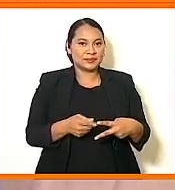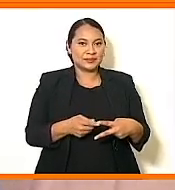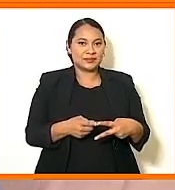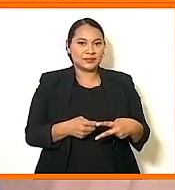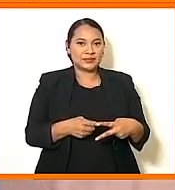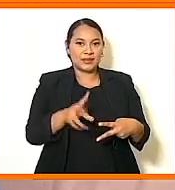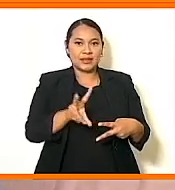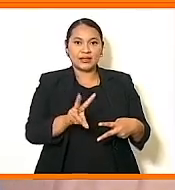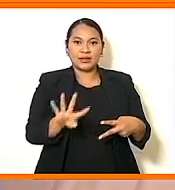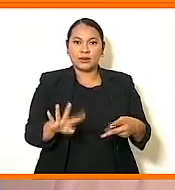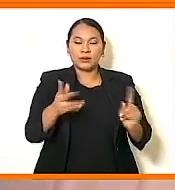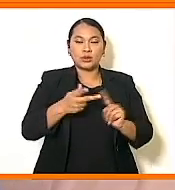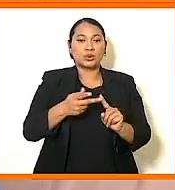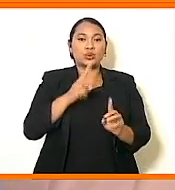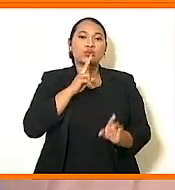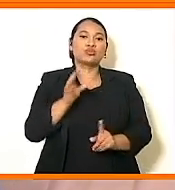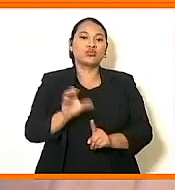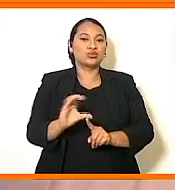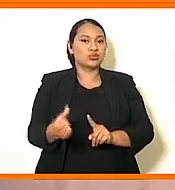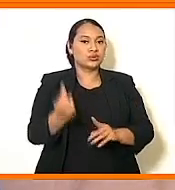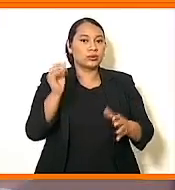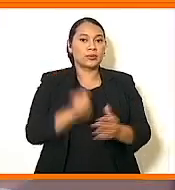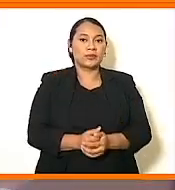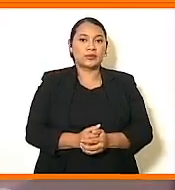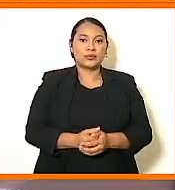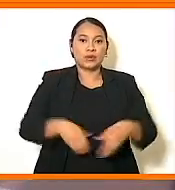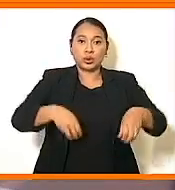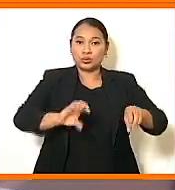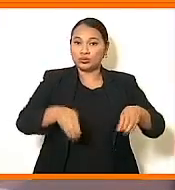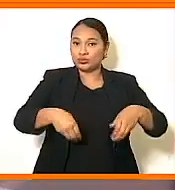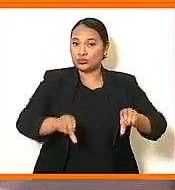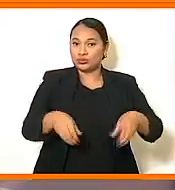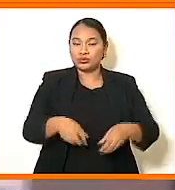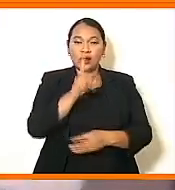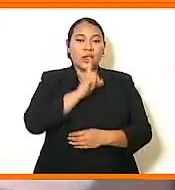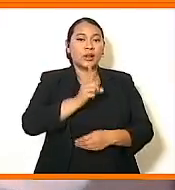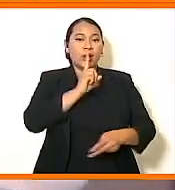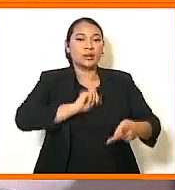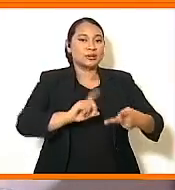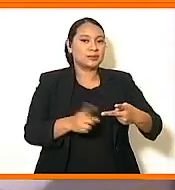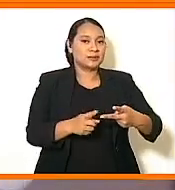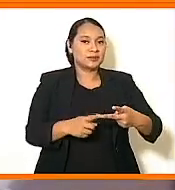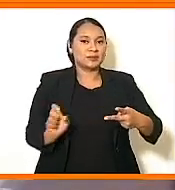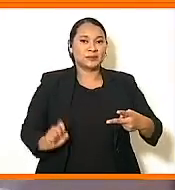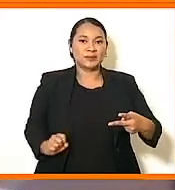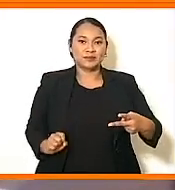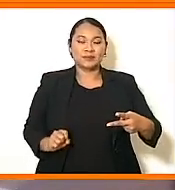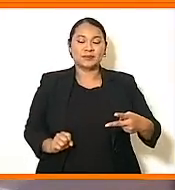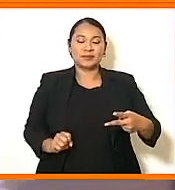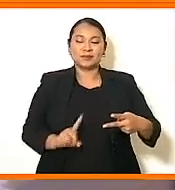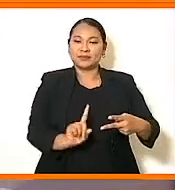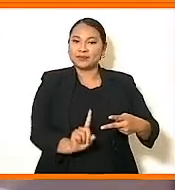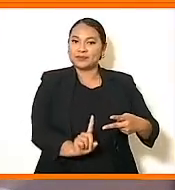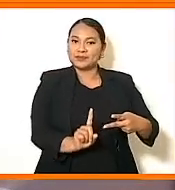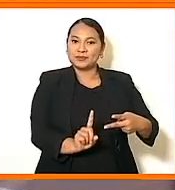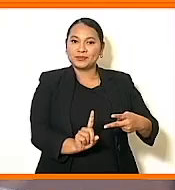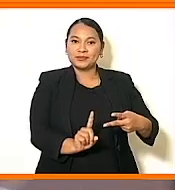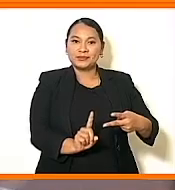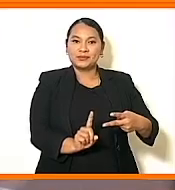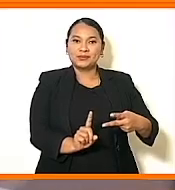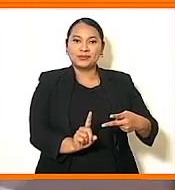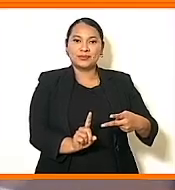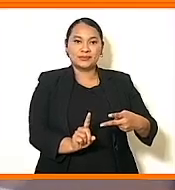el 74 con su catrachada paletero. Segundo número favorecido, primer dígito, 1, segundo